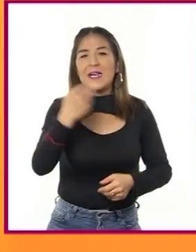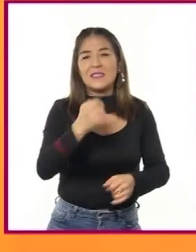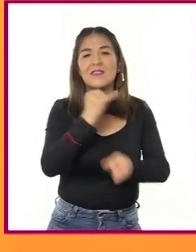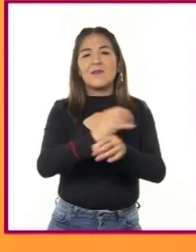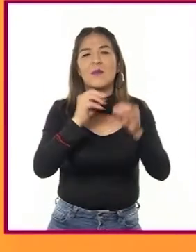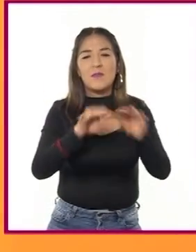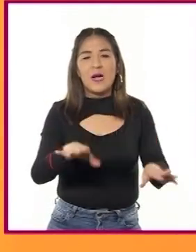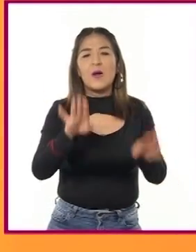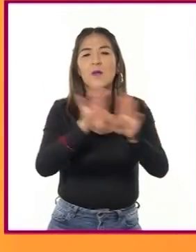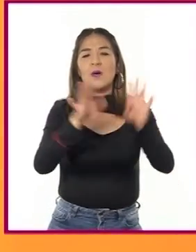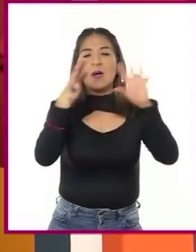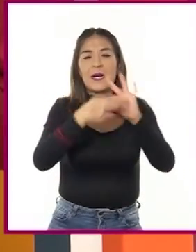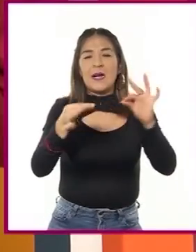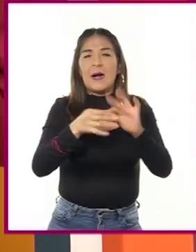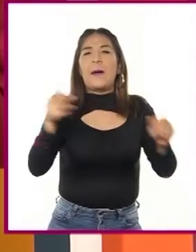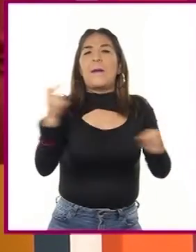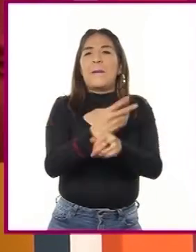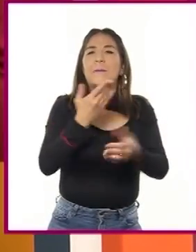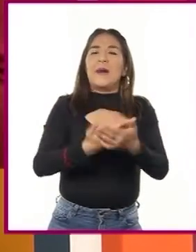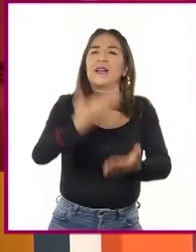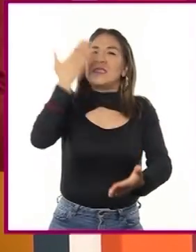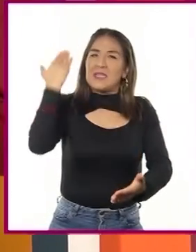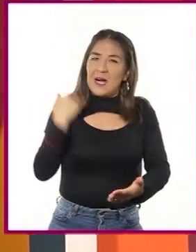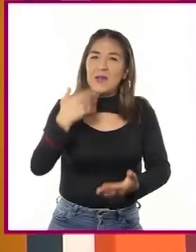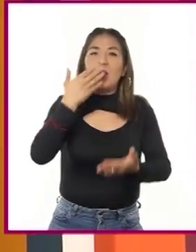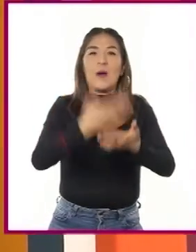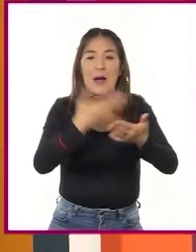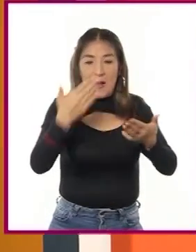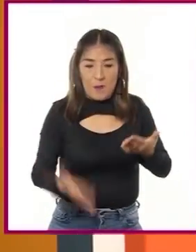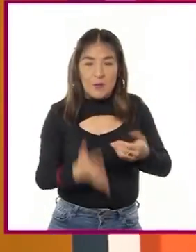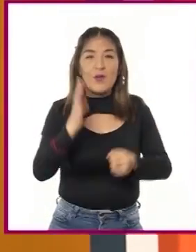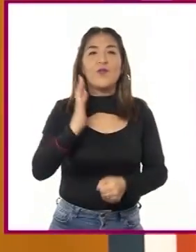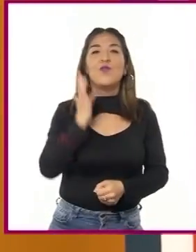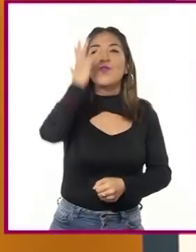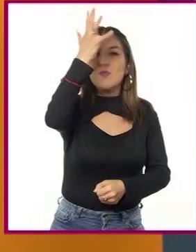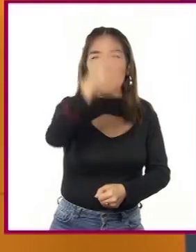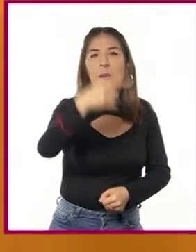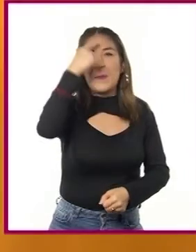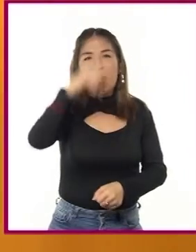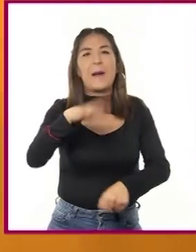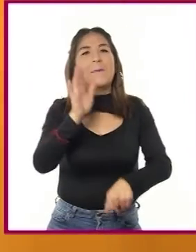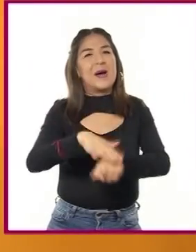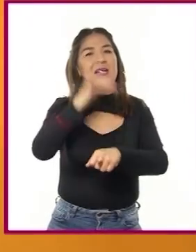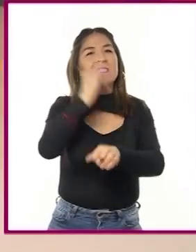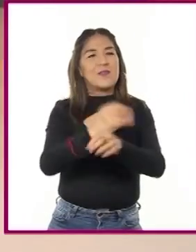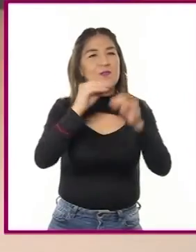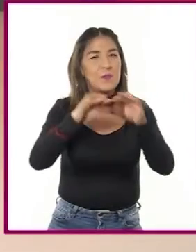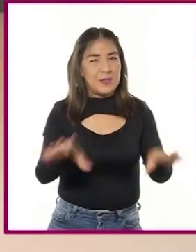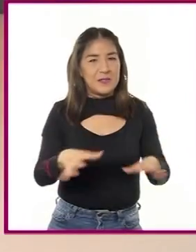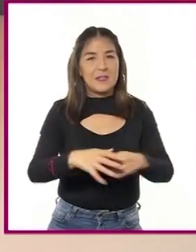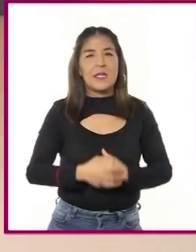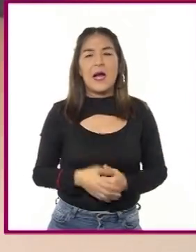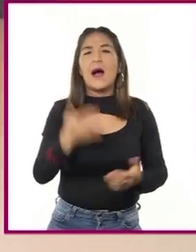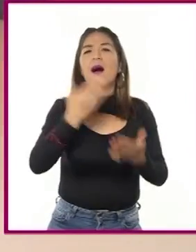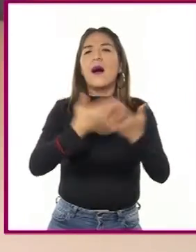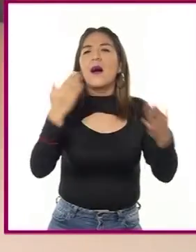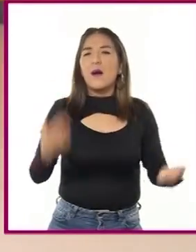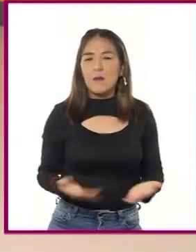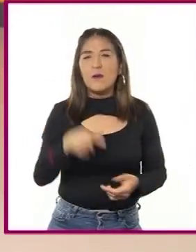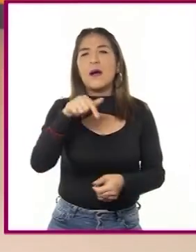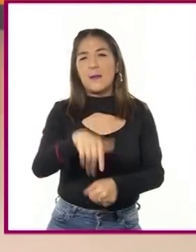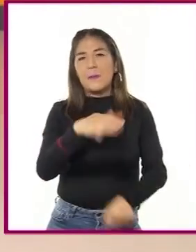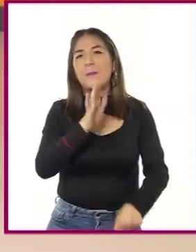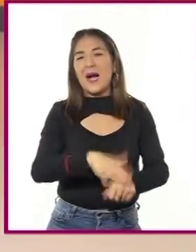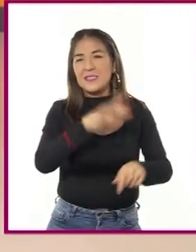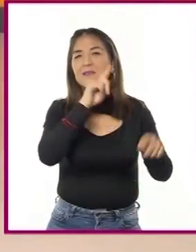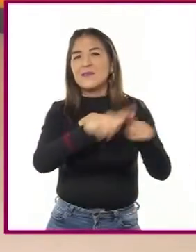habla del pasado, nos ayuda en el presente y nos sirve para seguir generando más información en el futuro. Ahora tenemos diversas